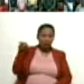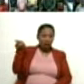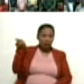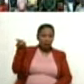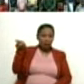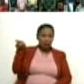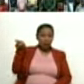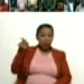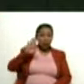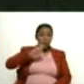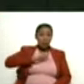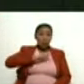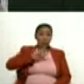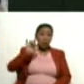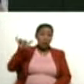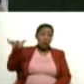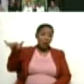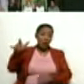hasta por su propia gente.